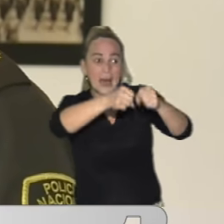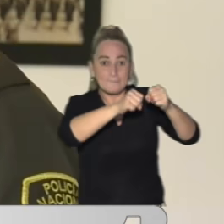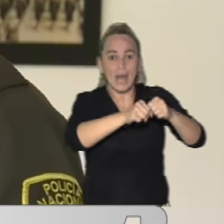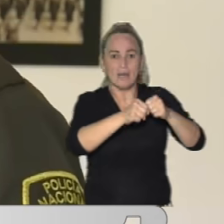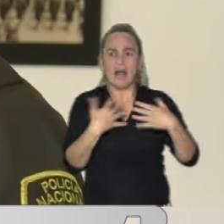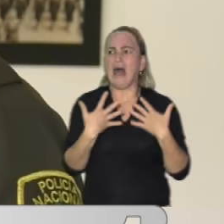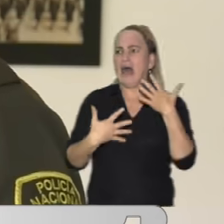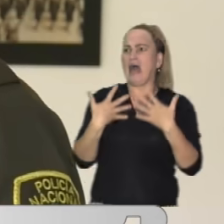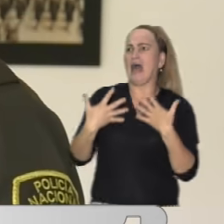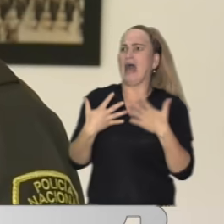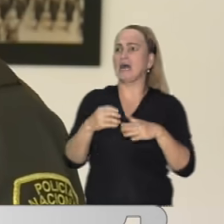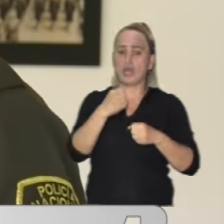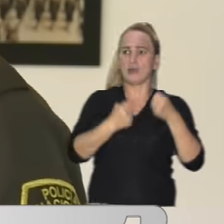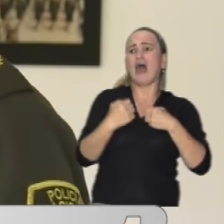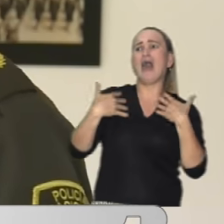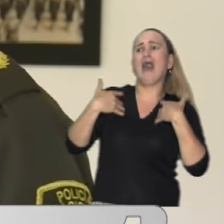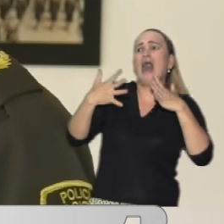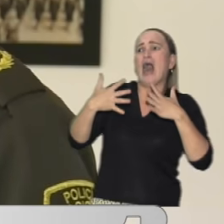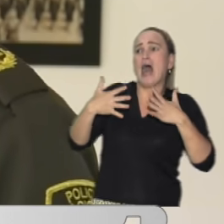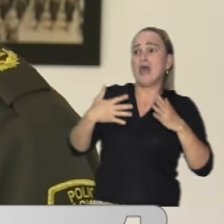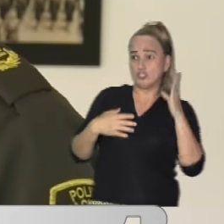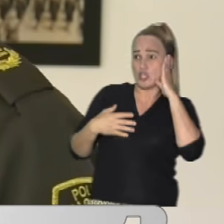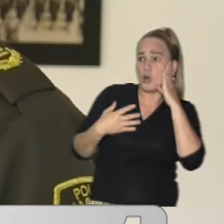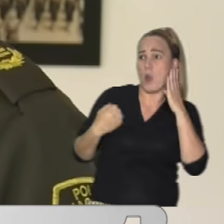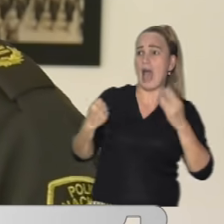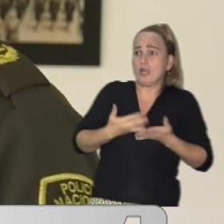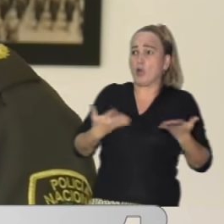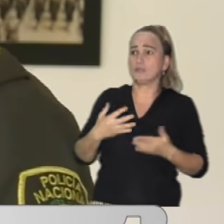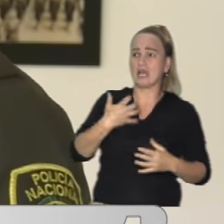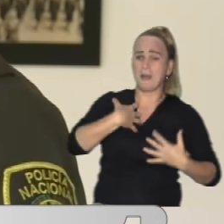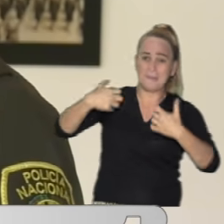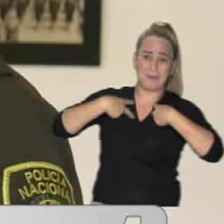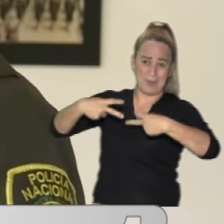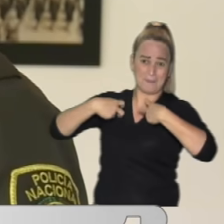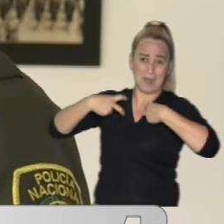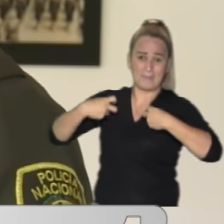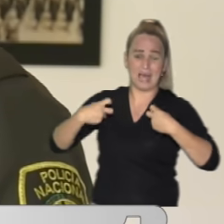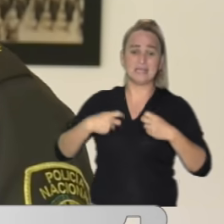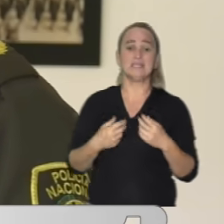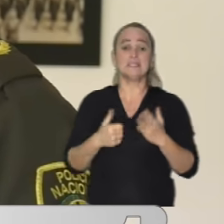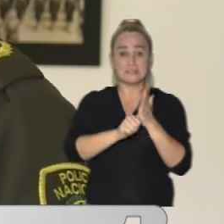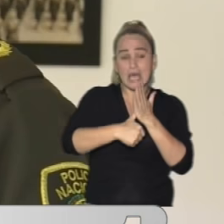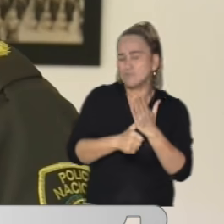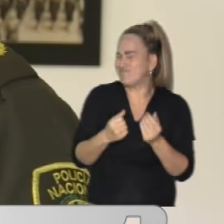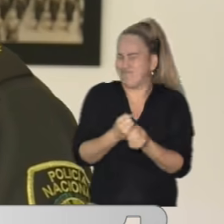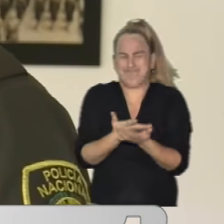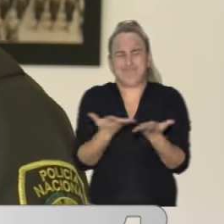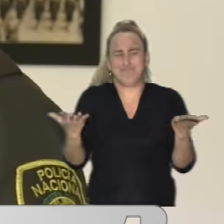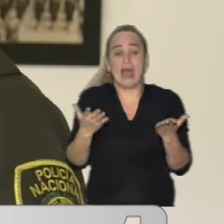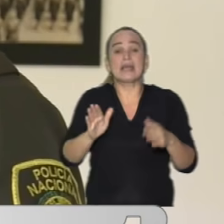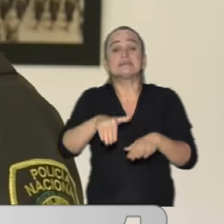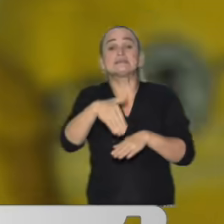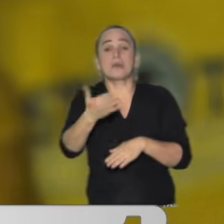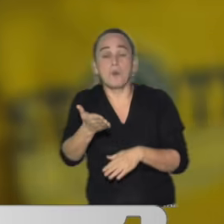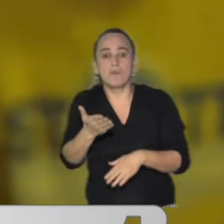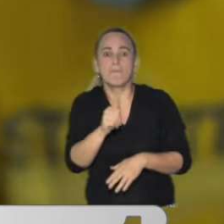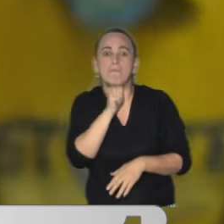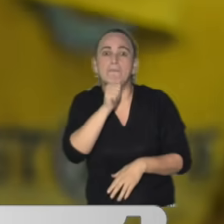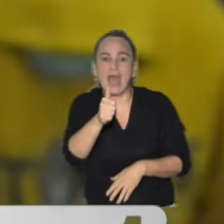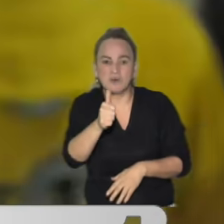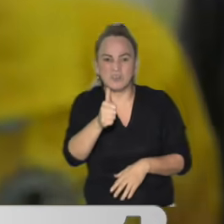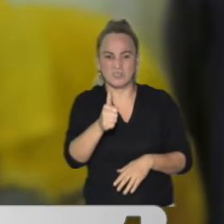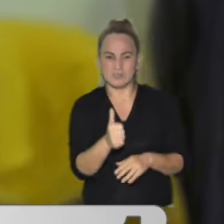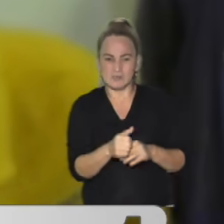generaron zozobra con el conductor. Le robaron los elementos de propiedad y los documentos de identificación y posteriormente, en un